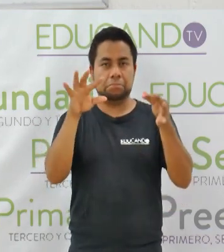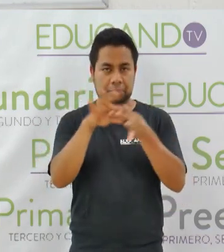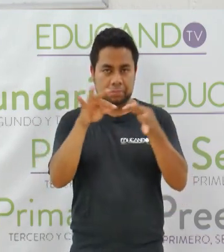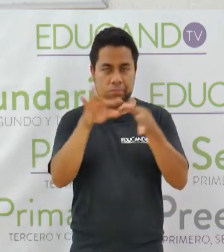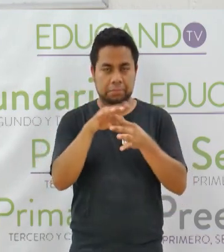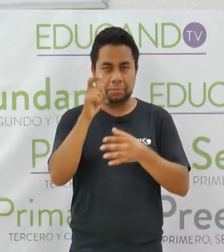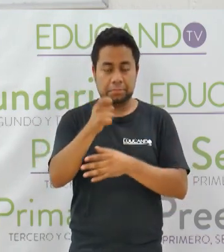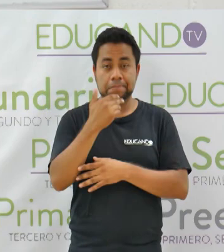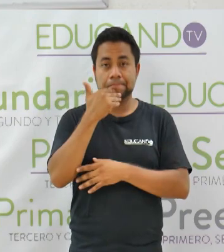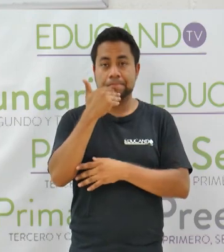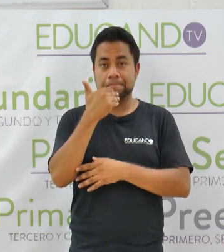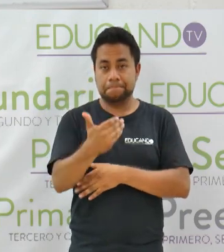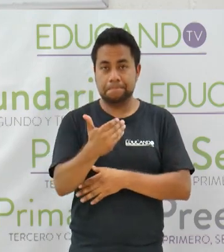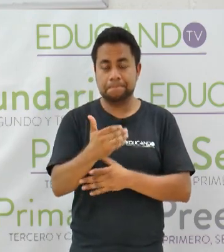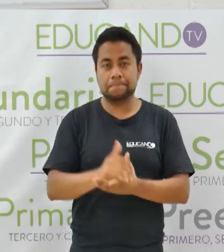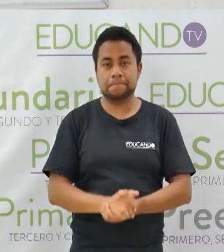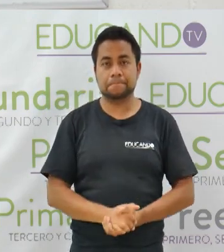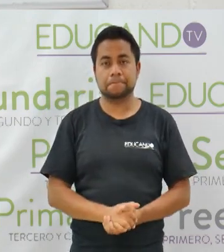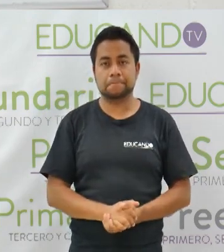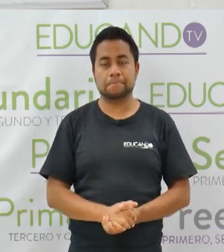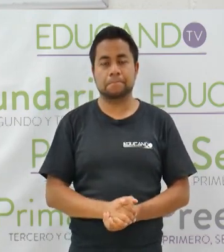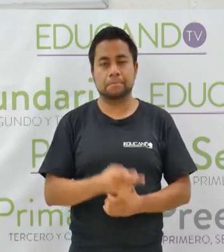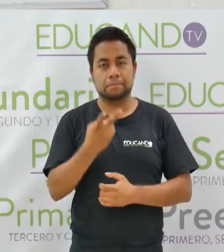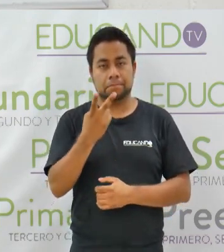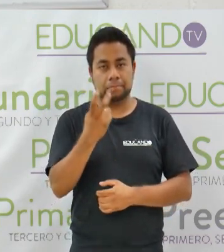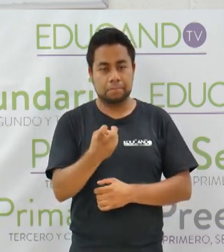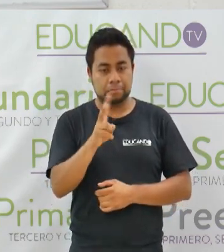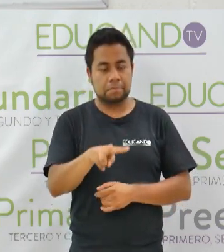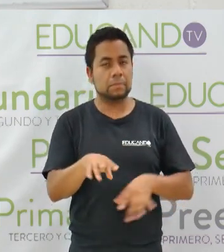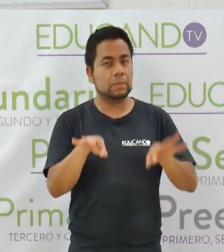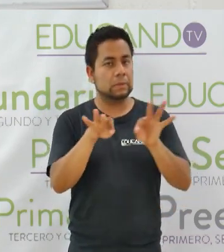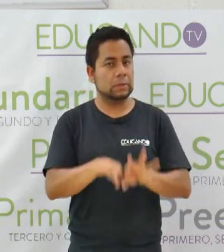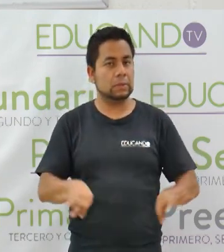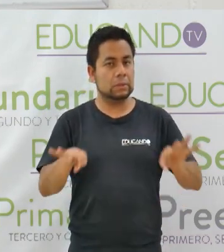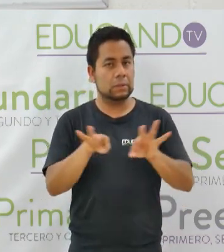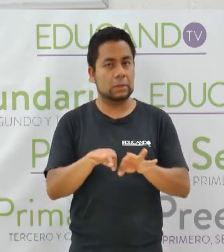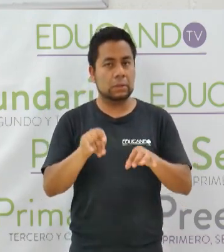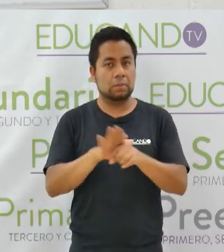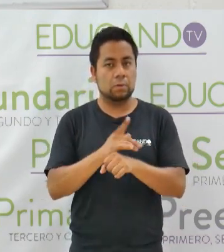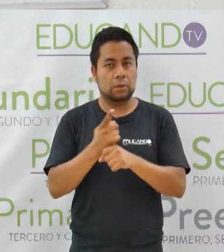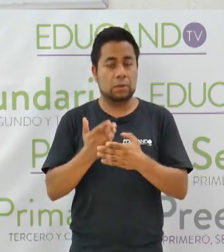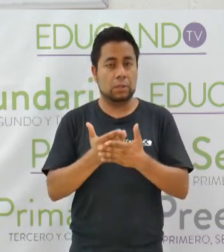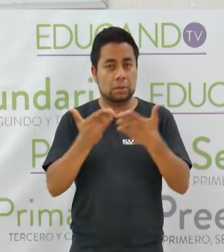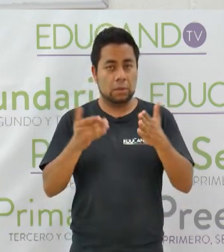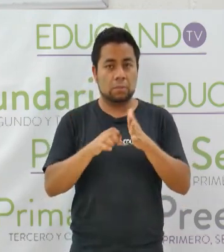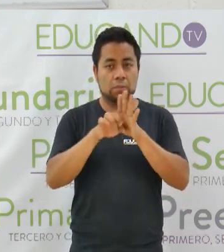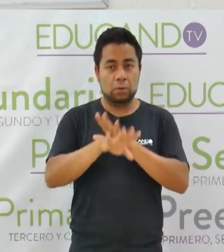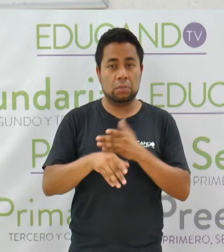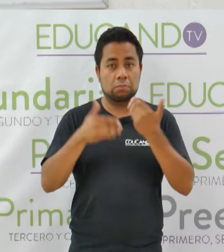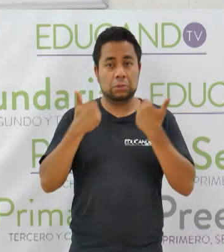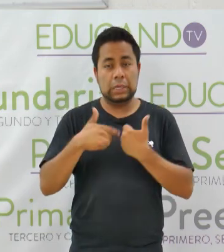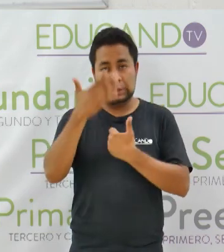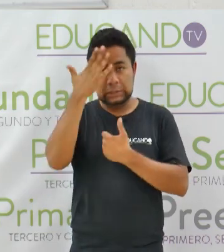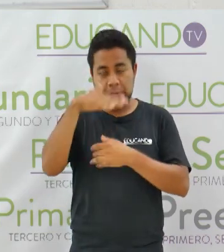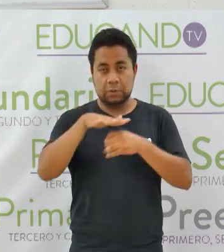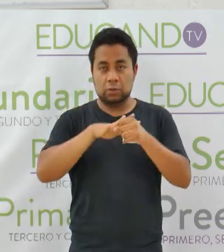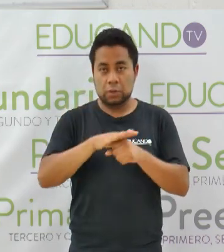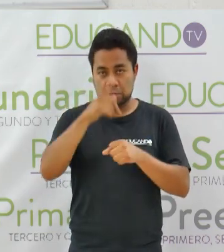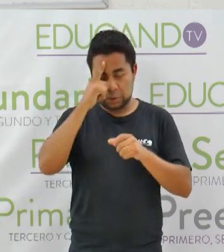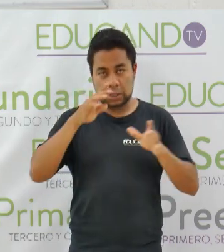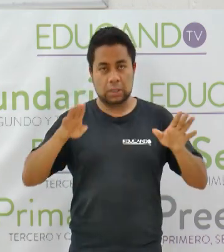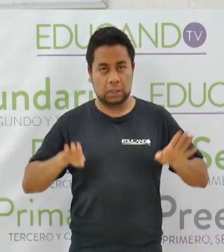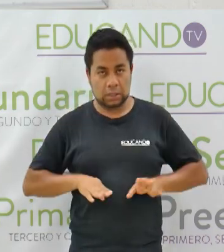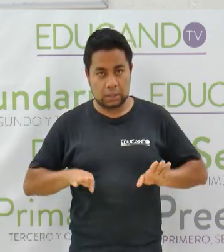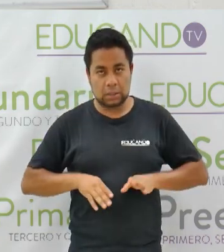describir, bien. Esto es importante porque ahora, si nosotros ya conocemos